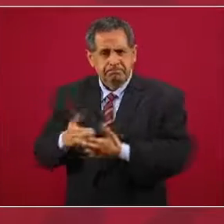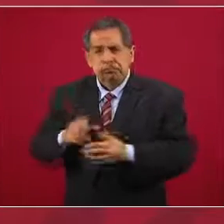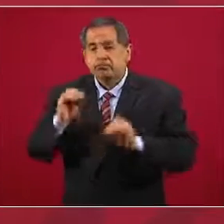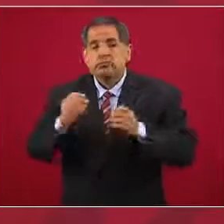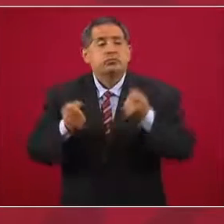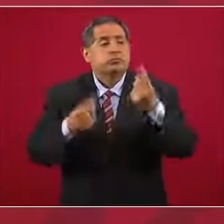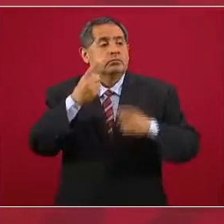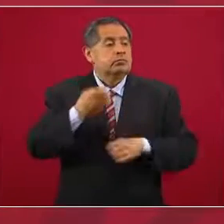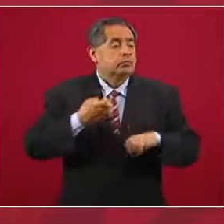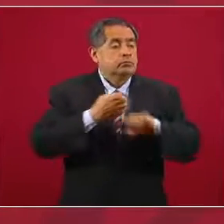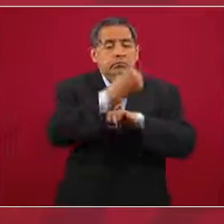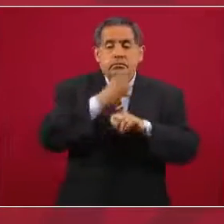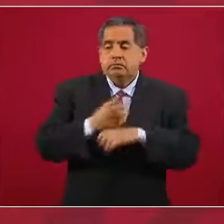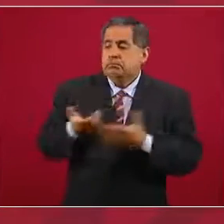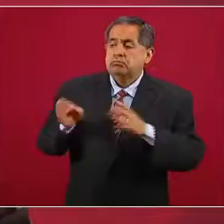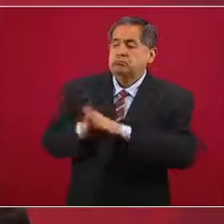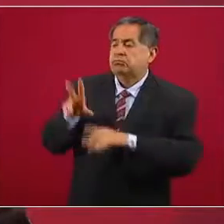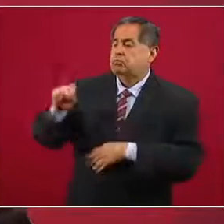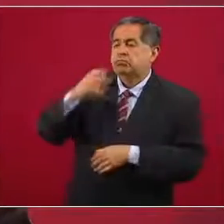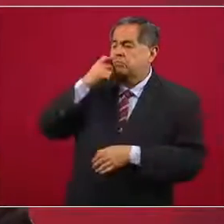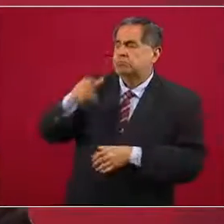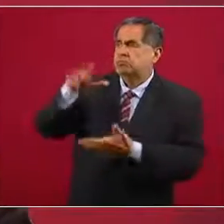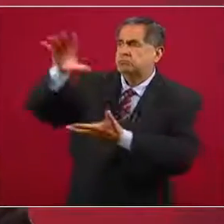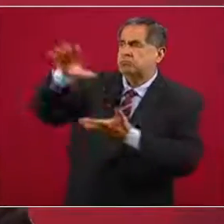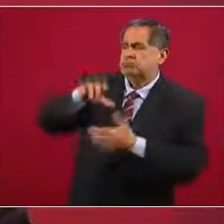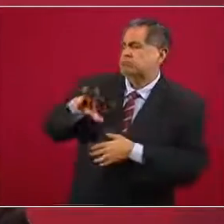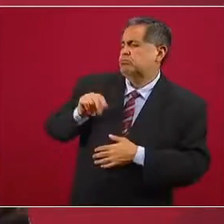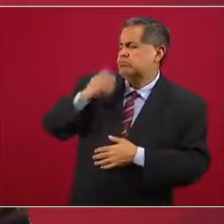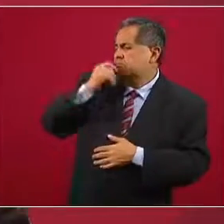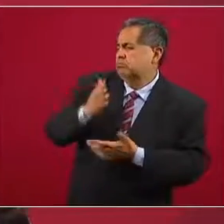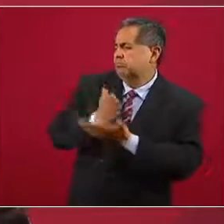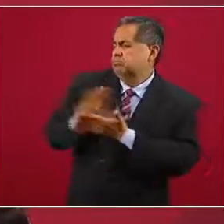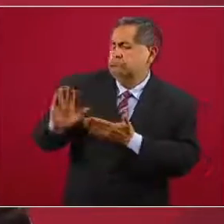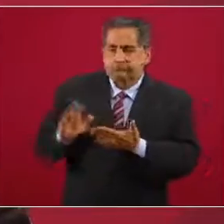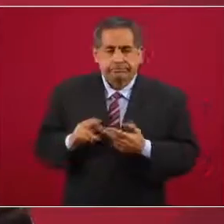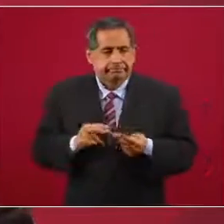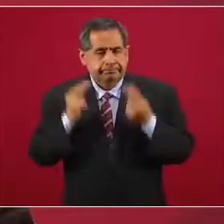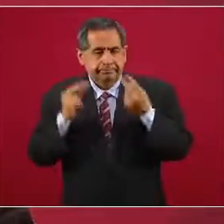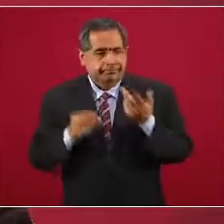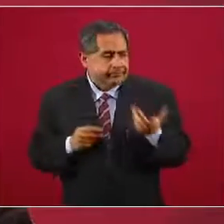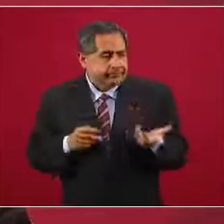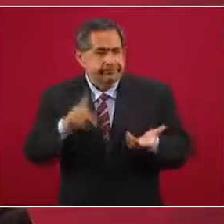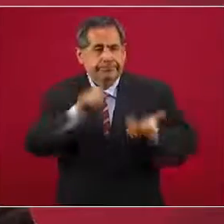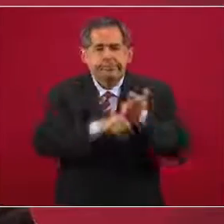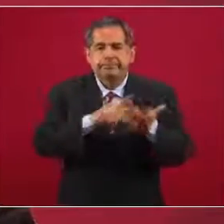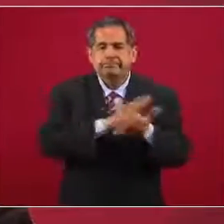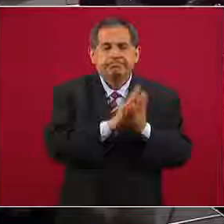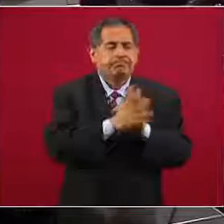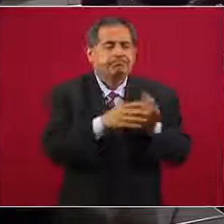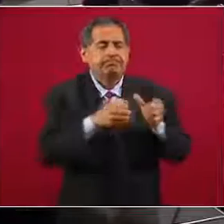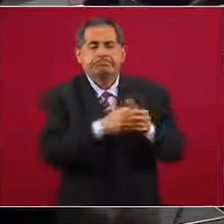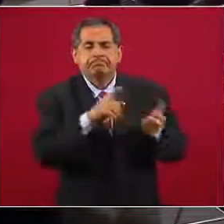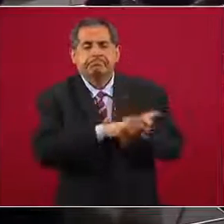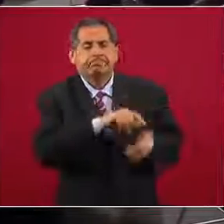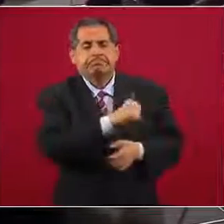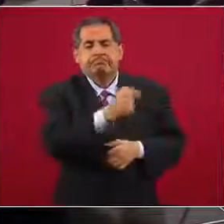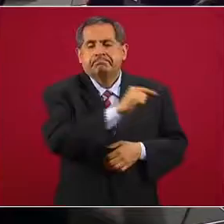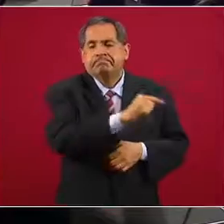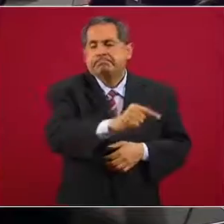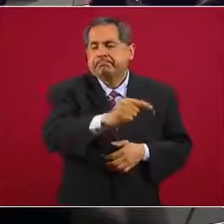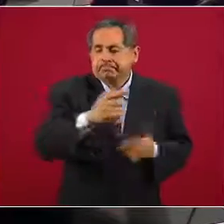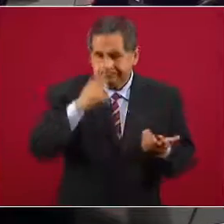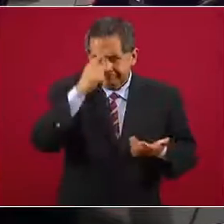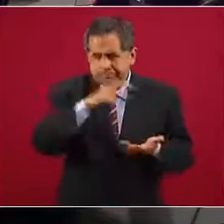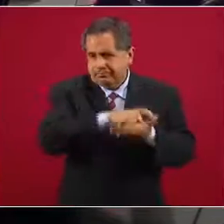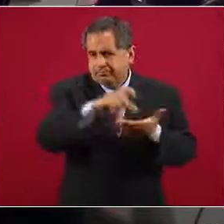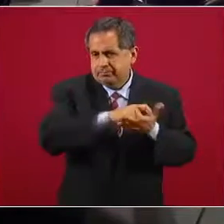estados de no entrar a la compra consolidada por razones precisamente que ellos ya tenían estructurada como el mecanismo